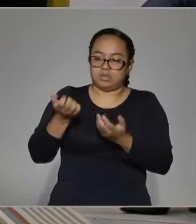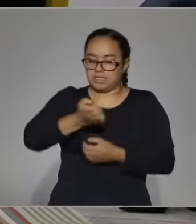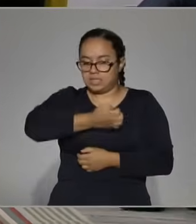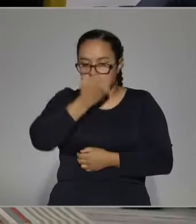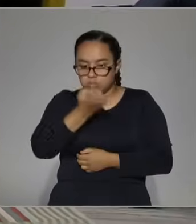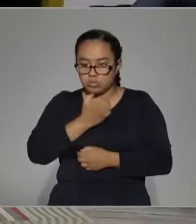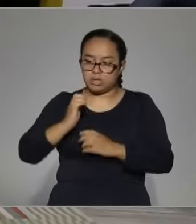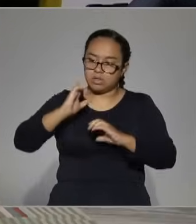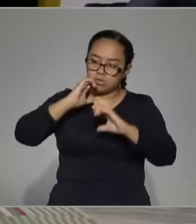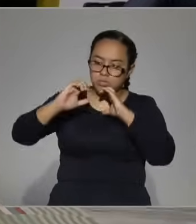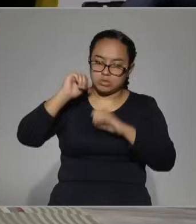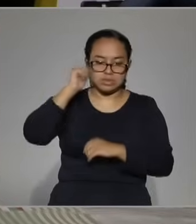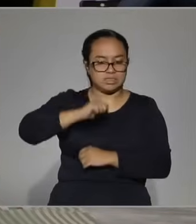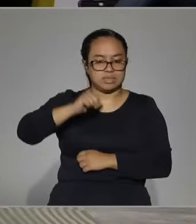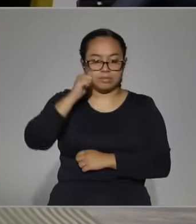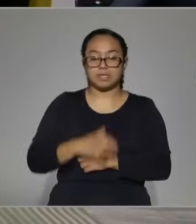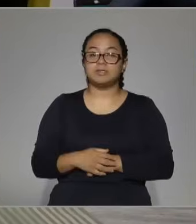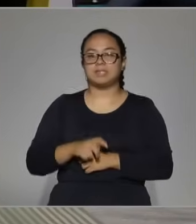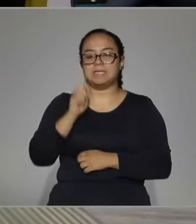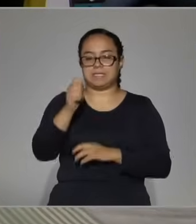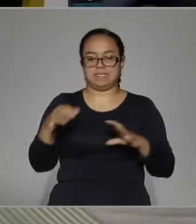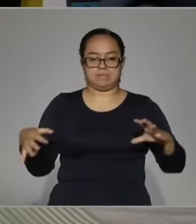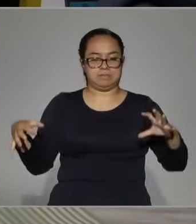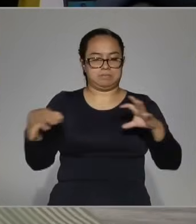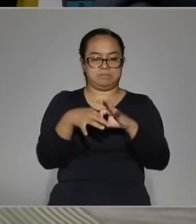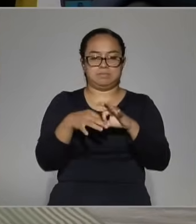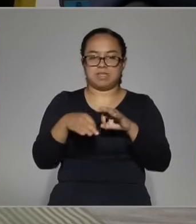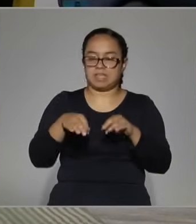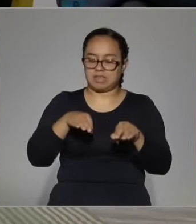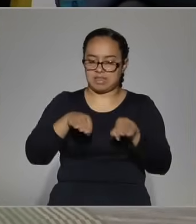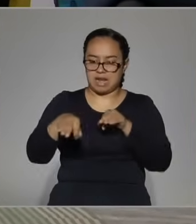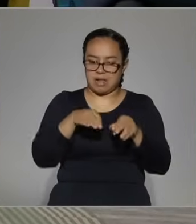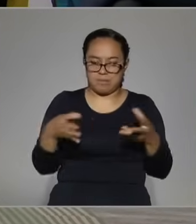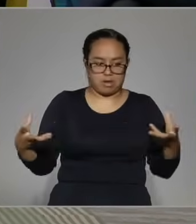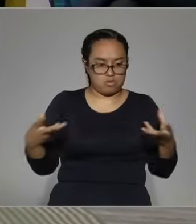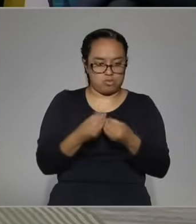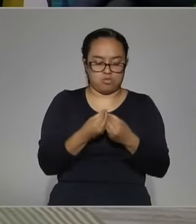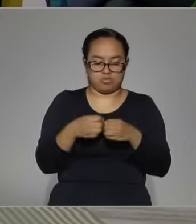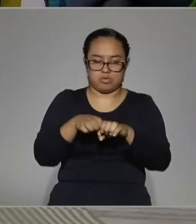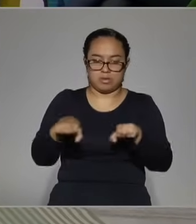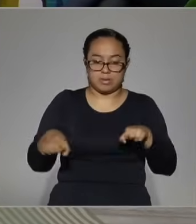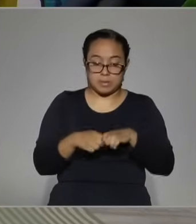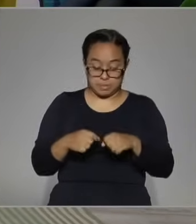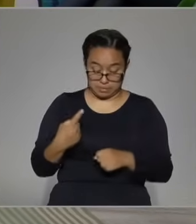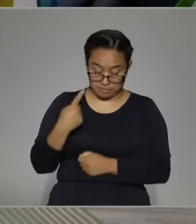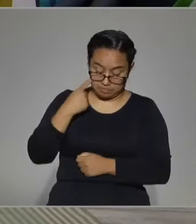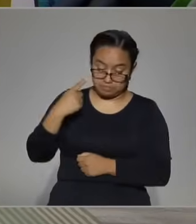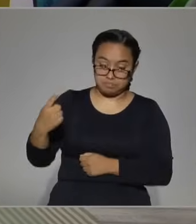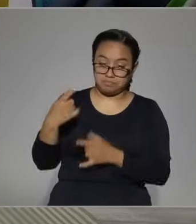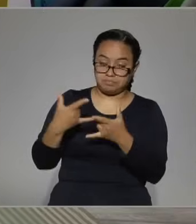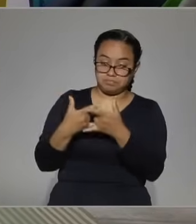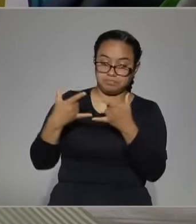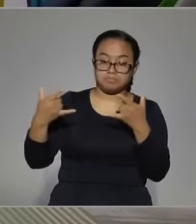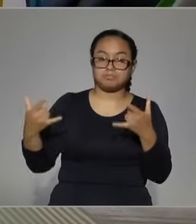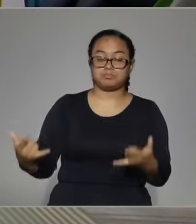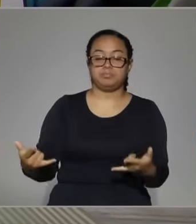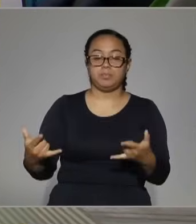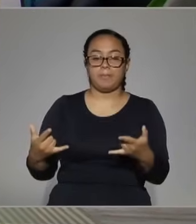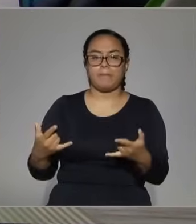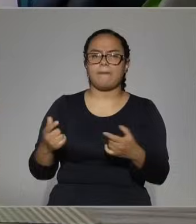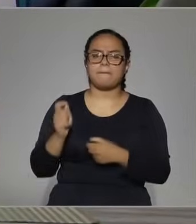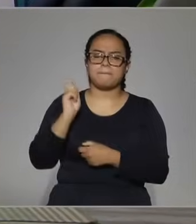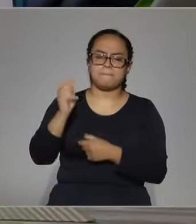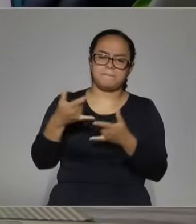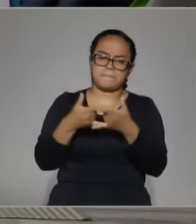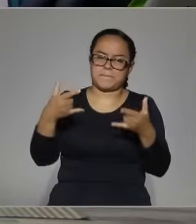en comunicación siempre. Otra vez trabajo en equipo. Justo les quiero invitar a escuchar este testimonio, es un